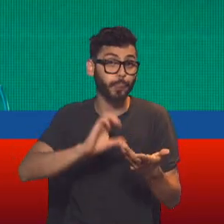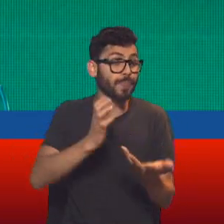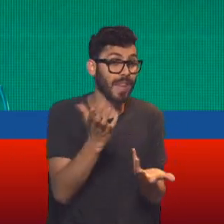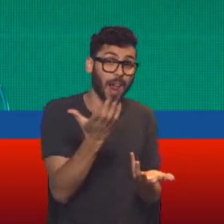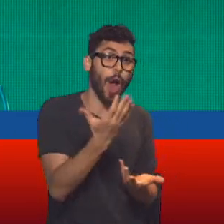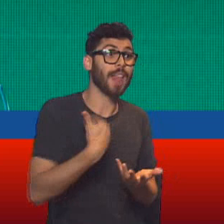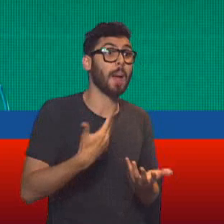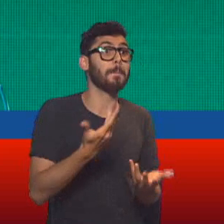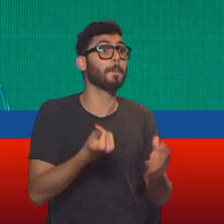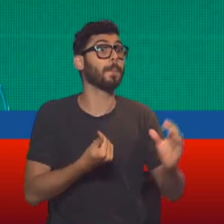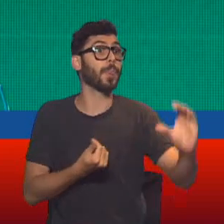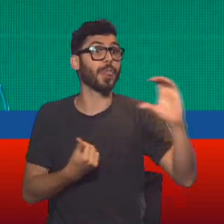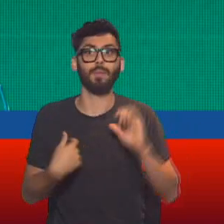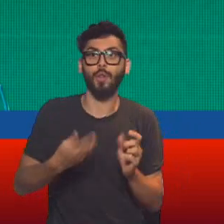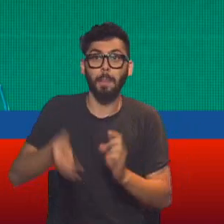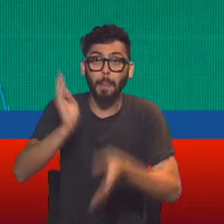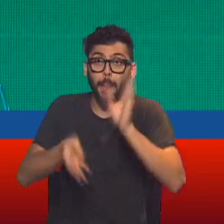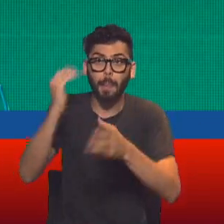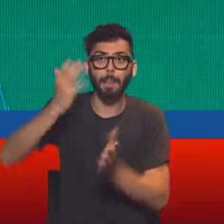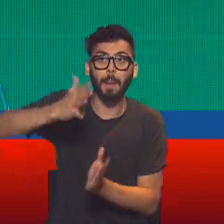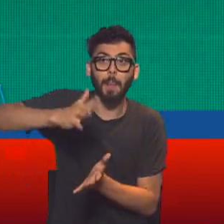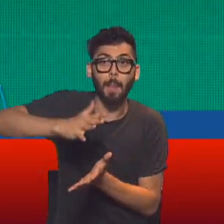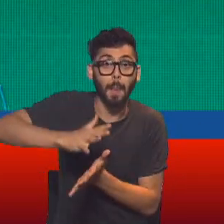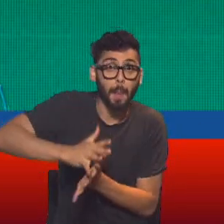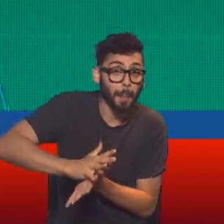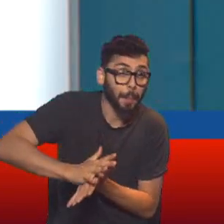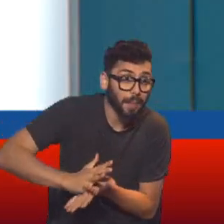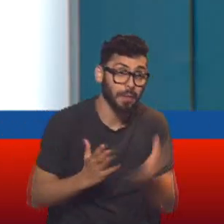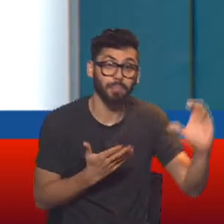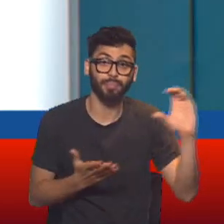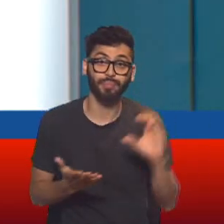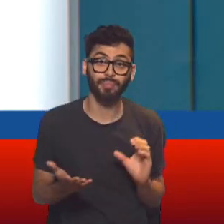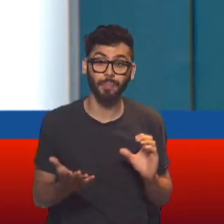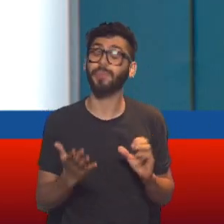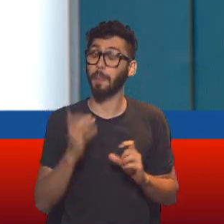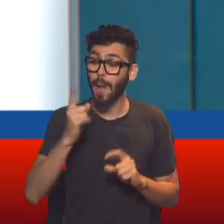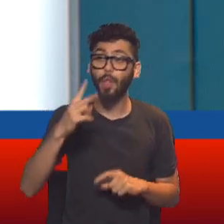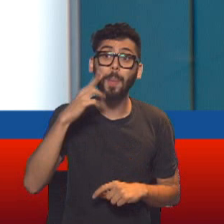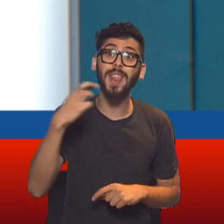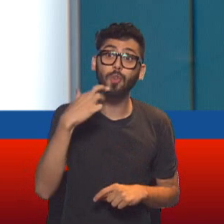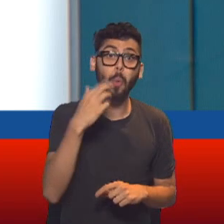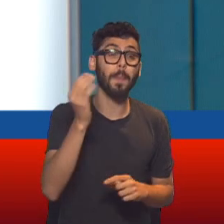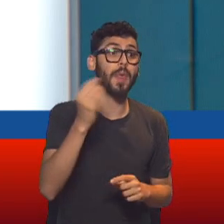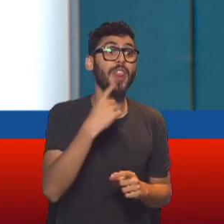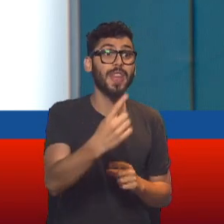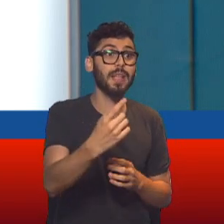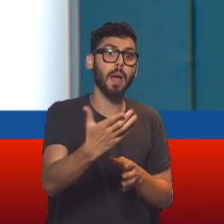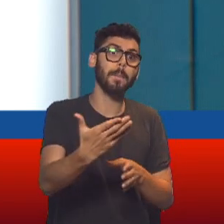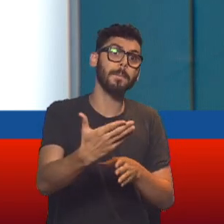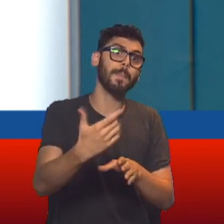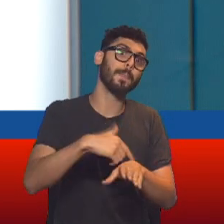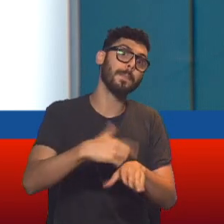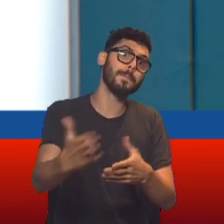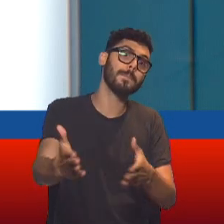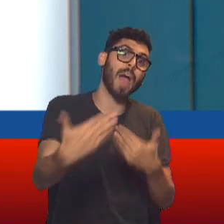pide la plata es porque ya no tenía para seguir financiando Y te esa digo más, bicicleta. cuando pide en 2019, que pide que le adelanten las cuotas que el